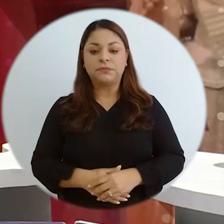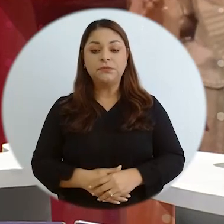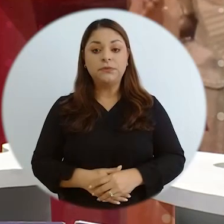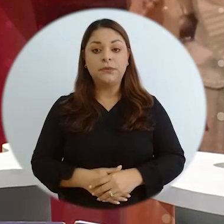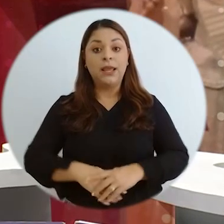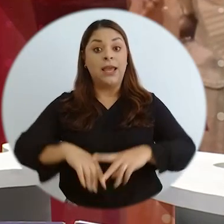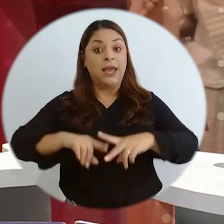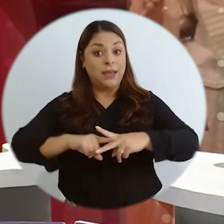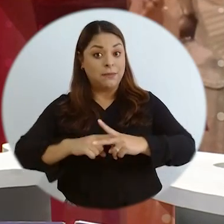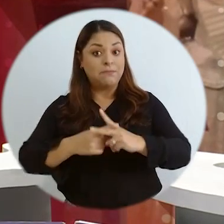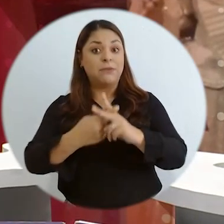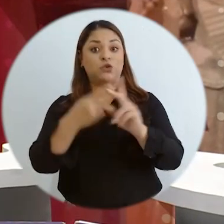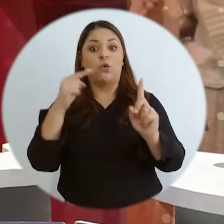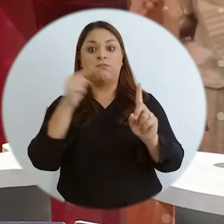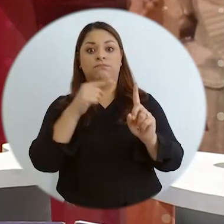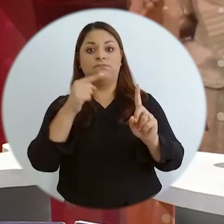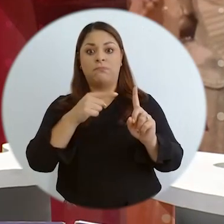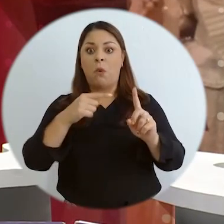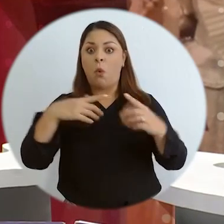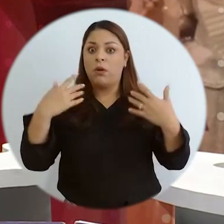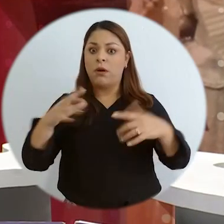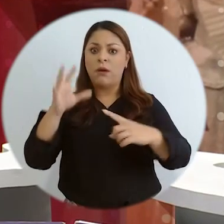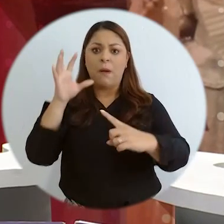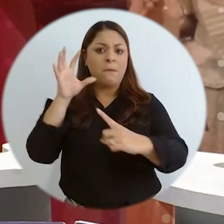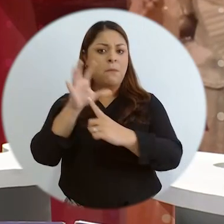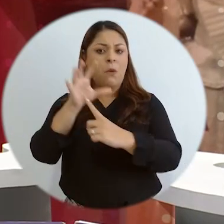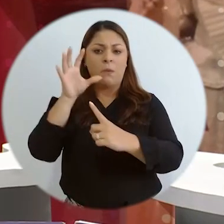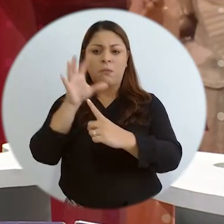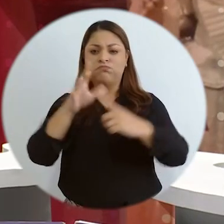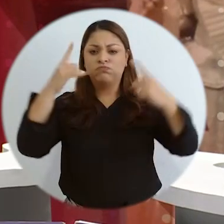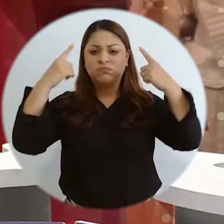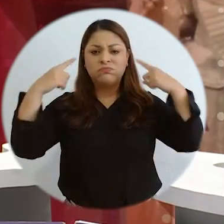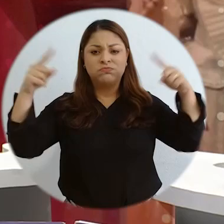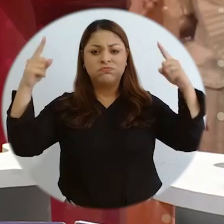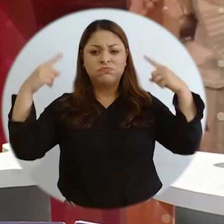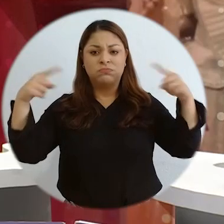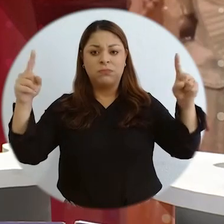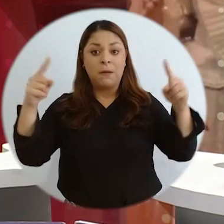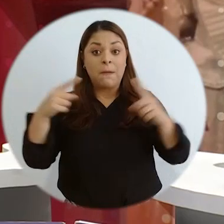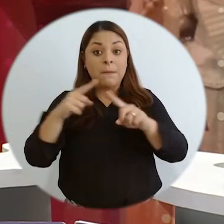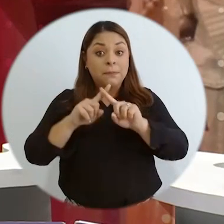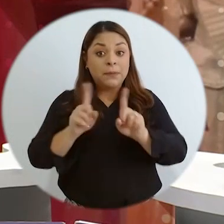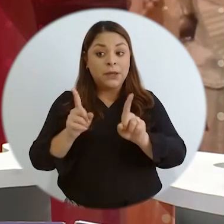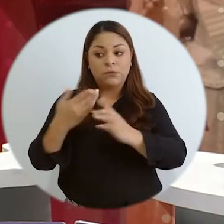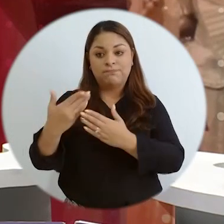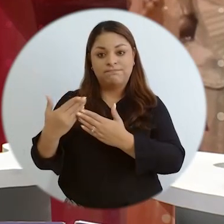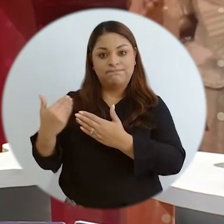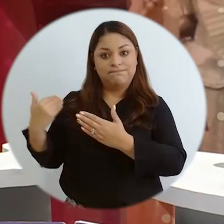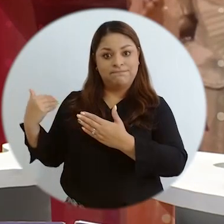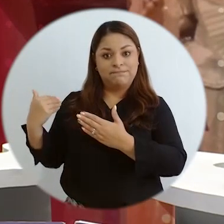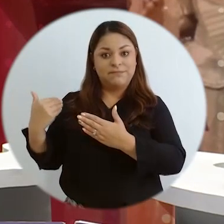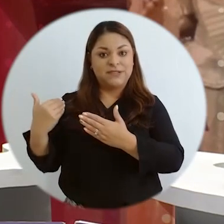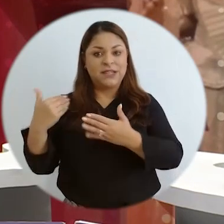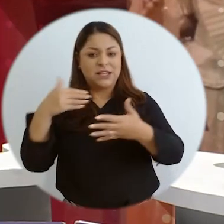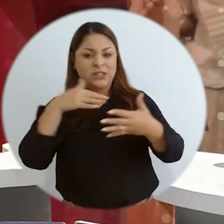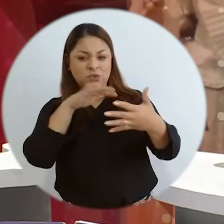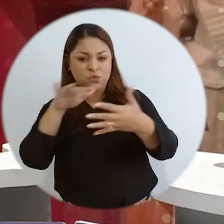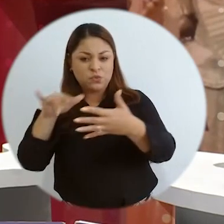inició con grandes índices de popularidad y que recientemente, como decía yo, estudios de